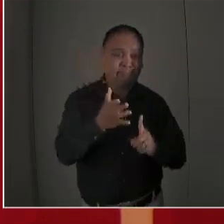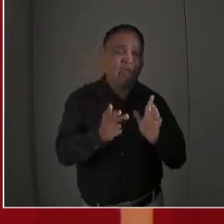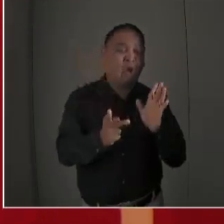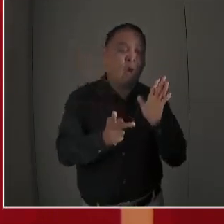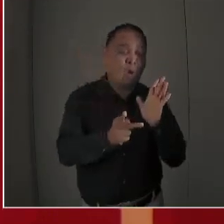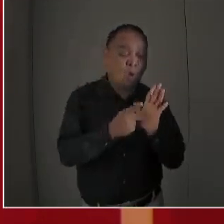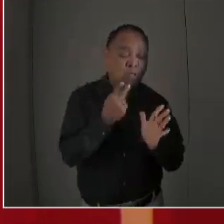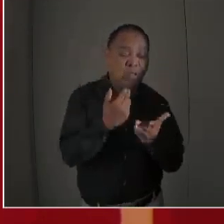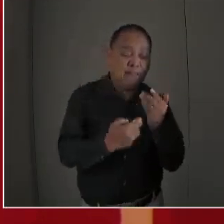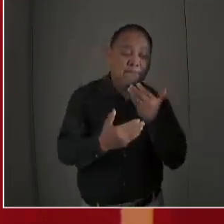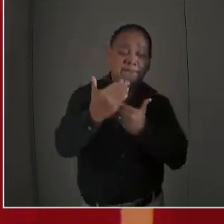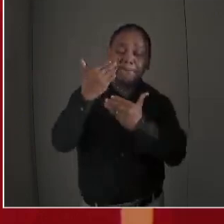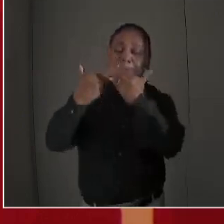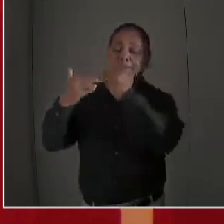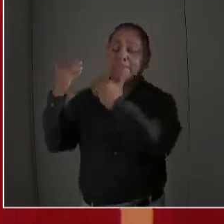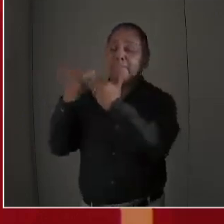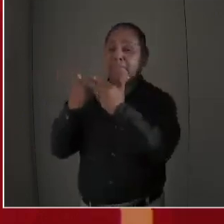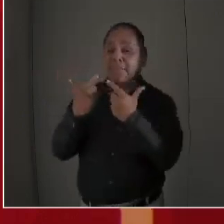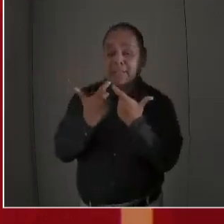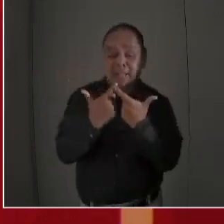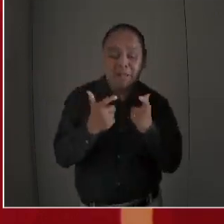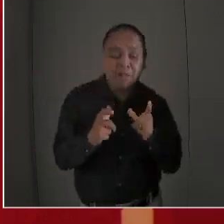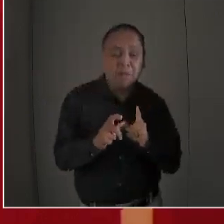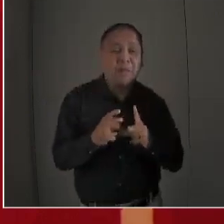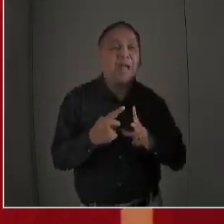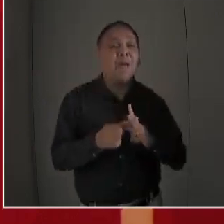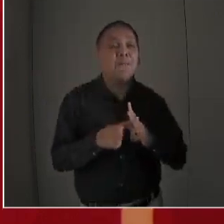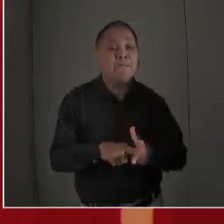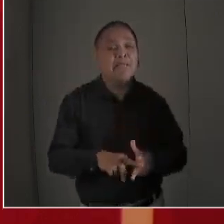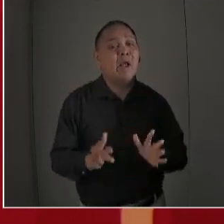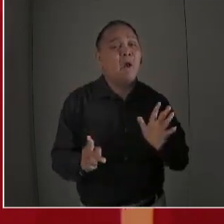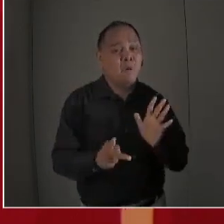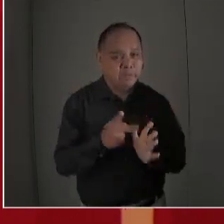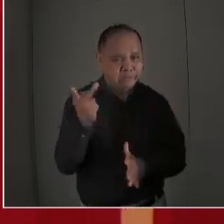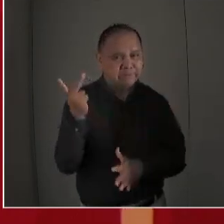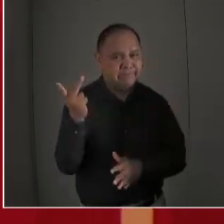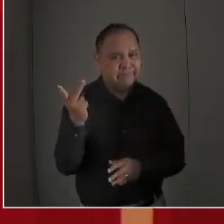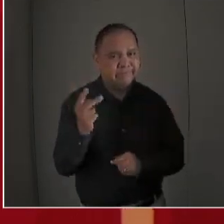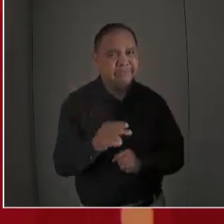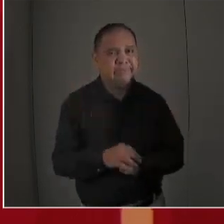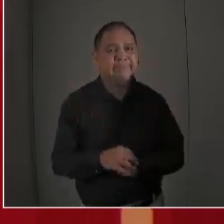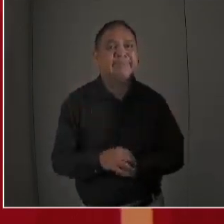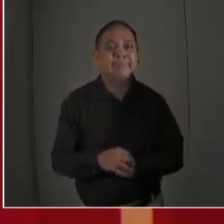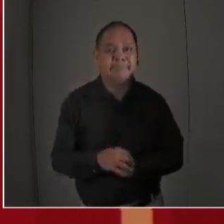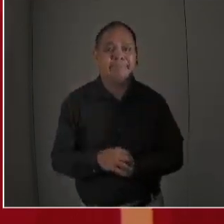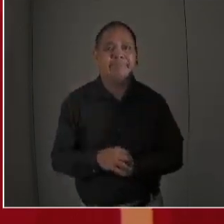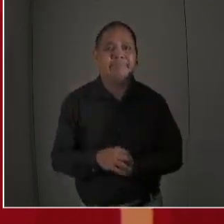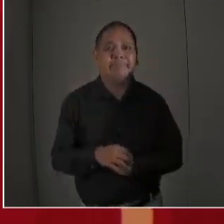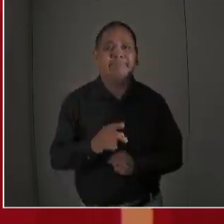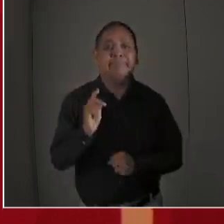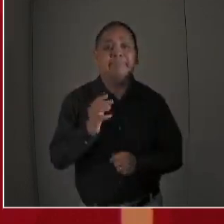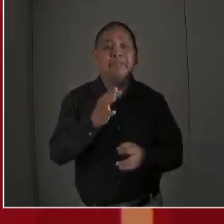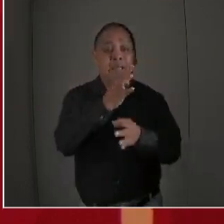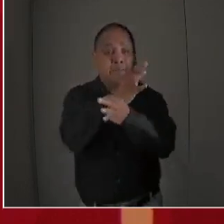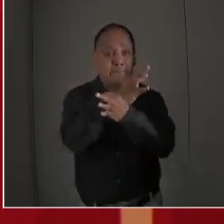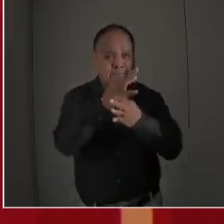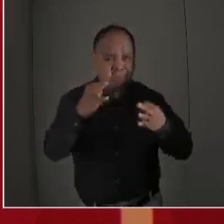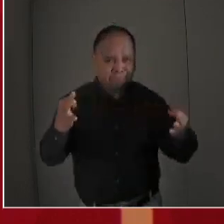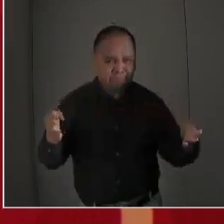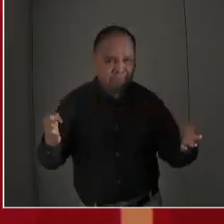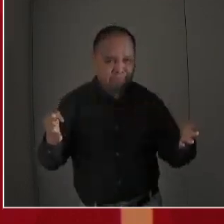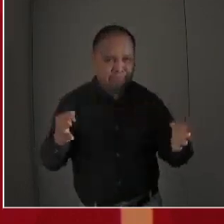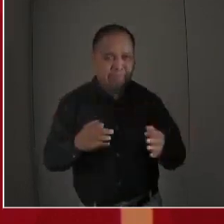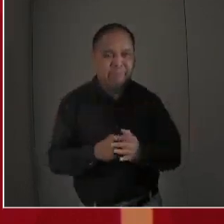regresar a esa tarea y regresar también a difundir y distribuir